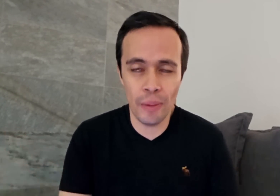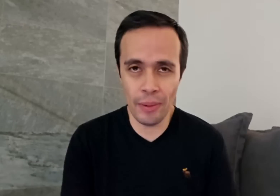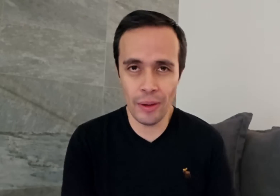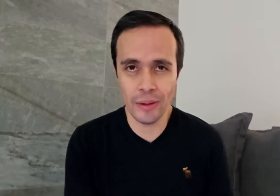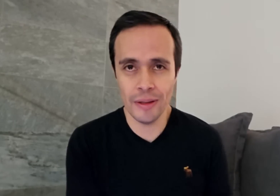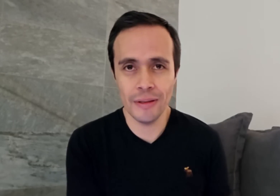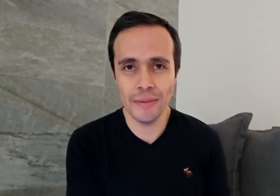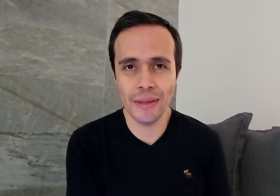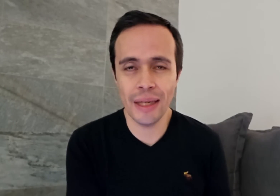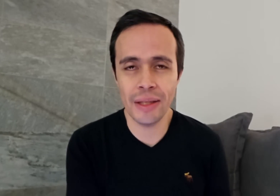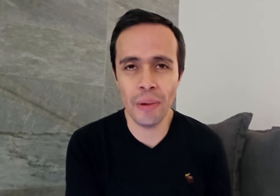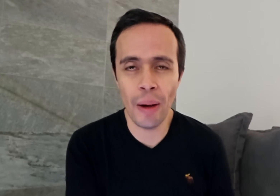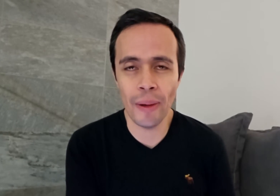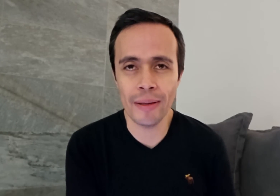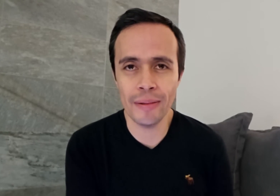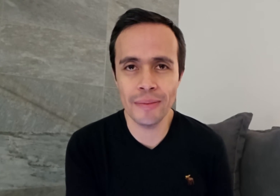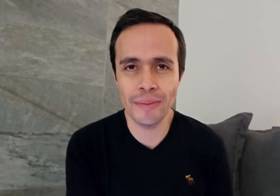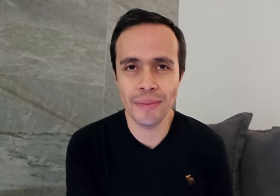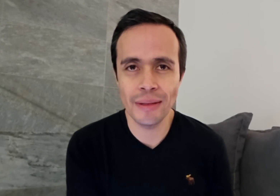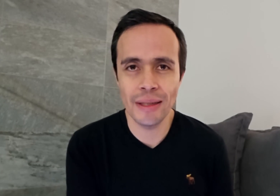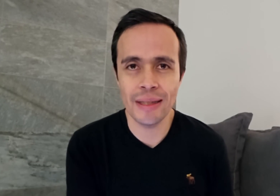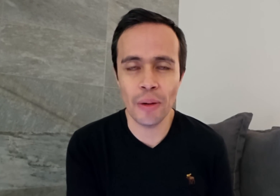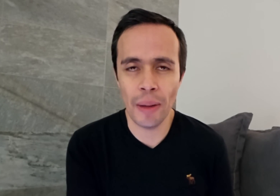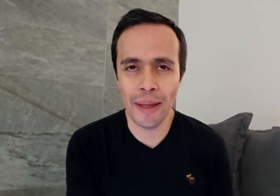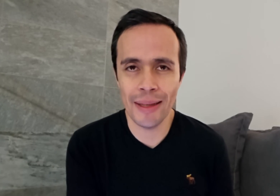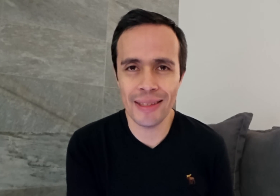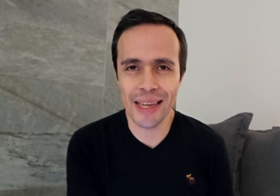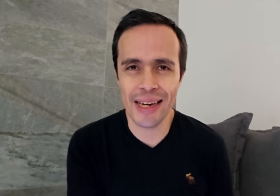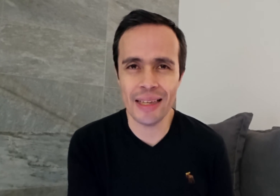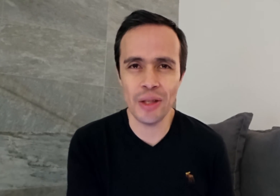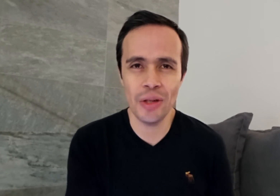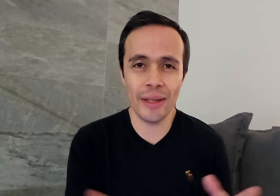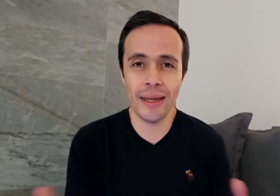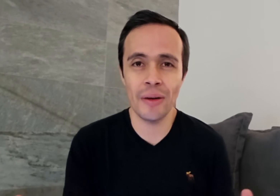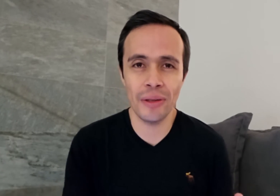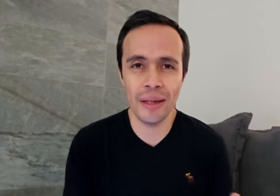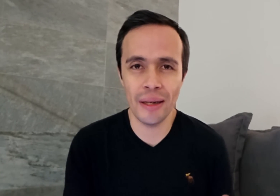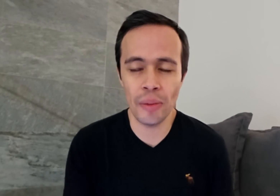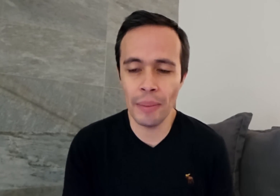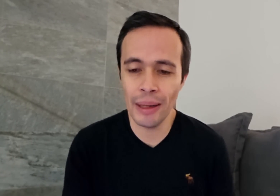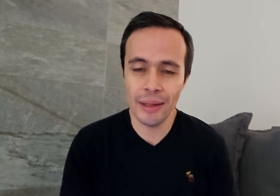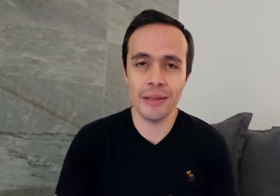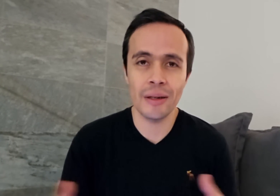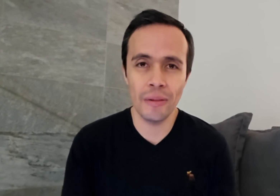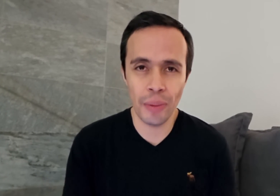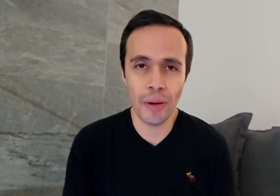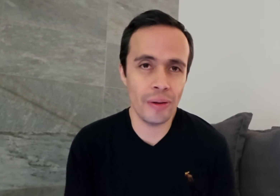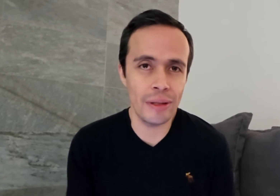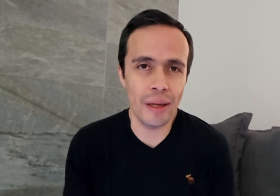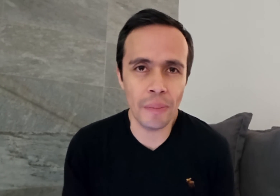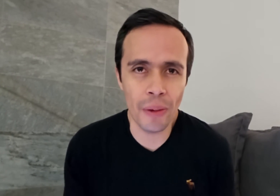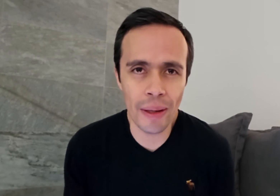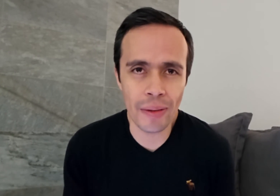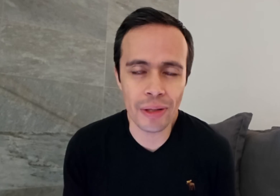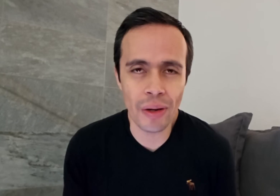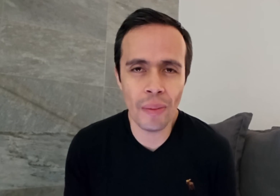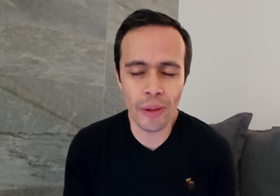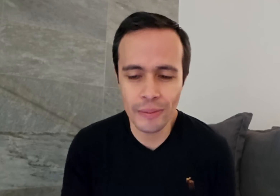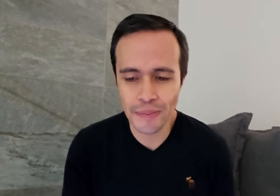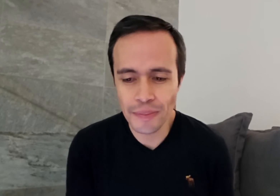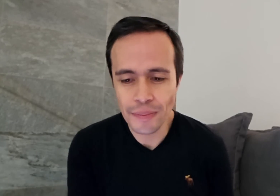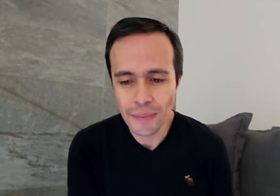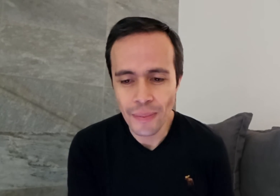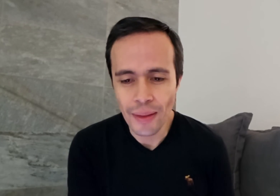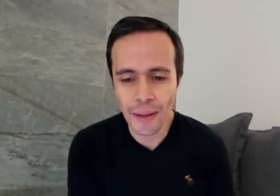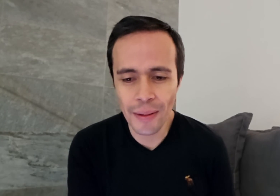pompó el pueblo de Chihuahua, ¿no? Seguramente ese ranchote que no tiene ni Obama se compró con dinero público, sino